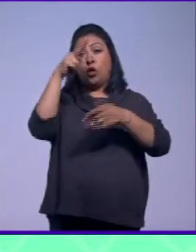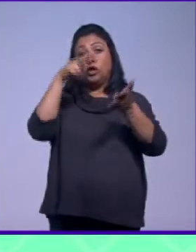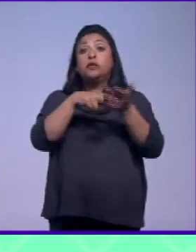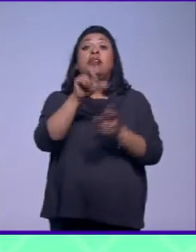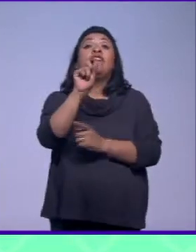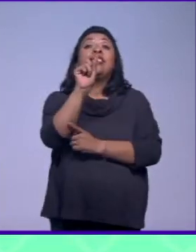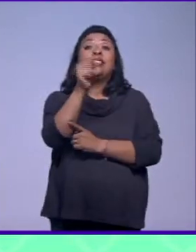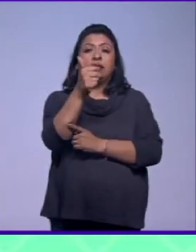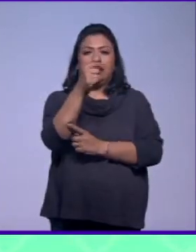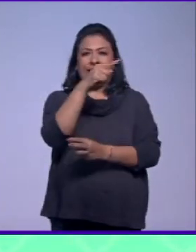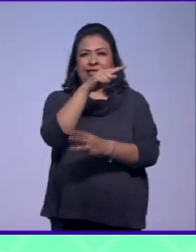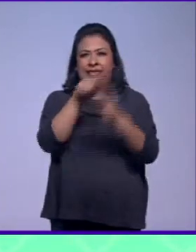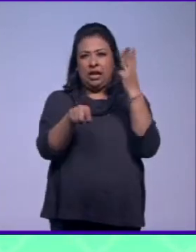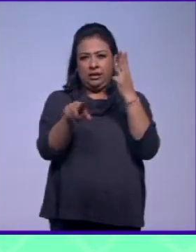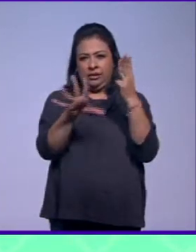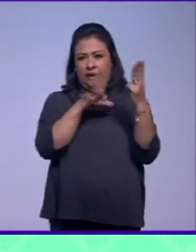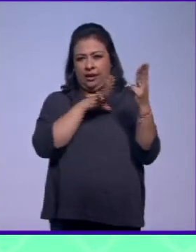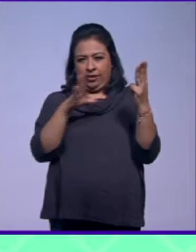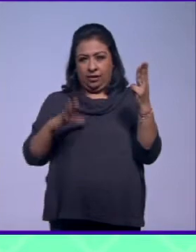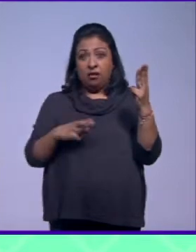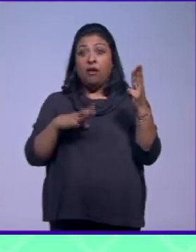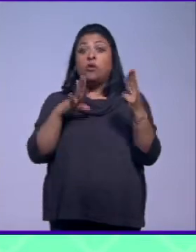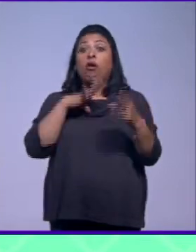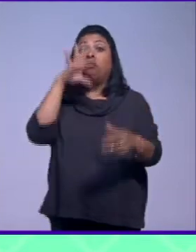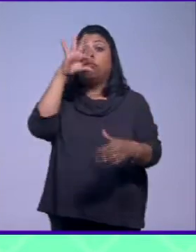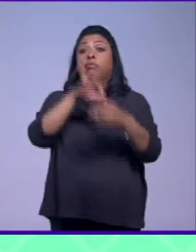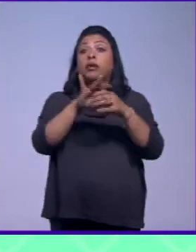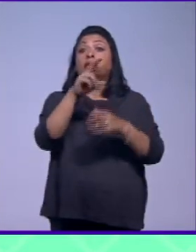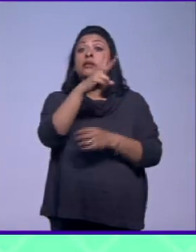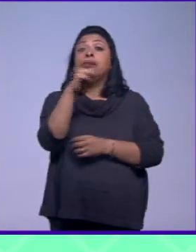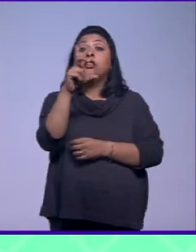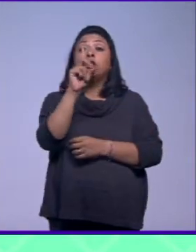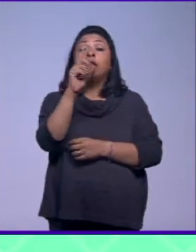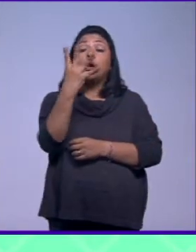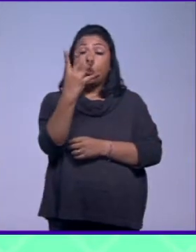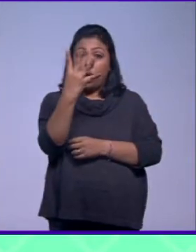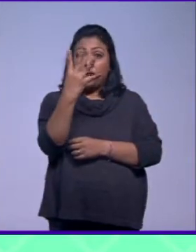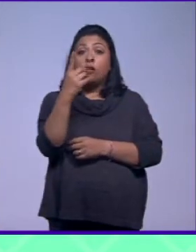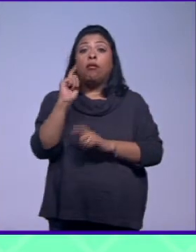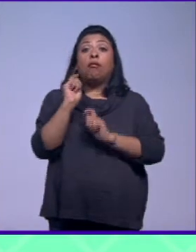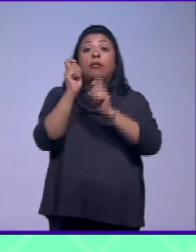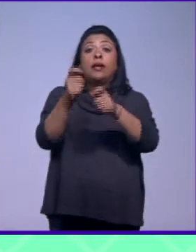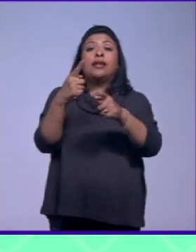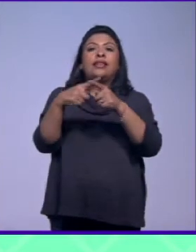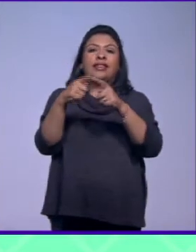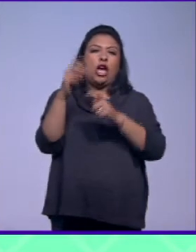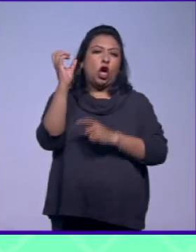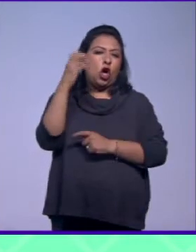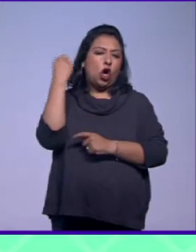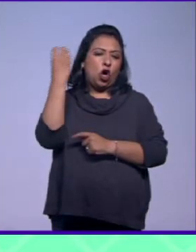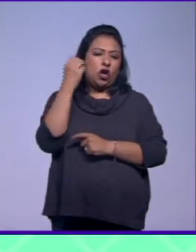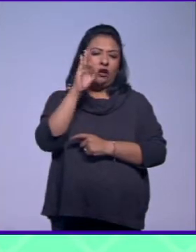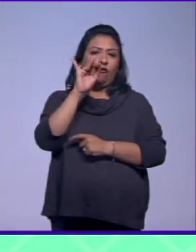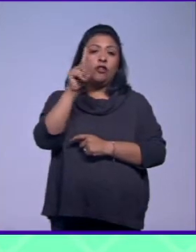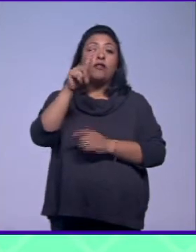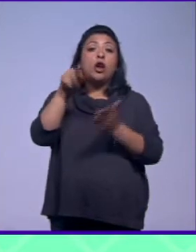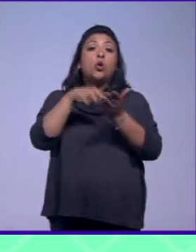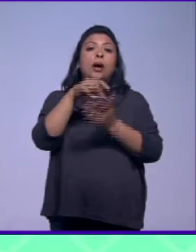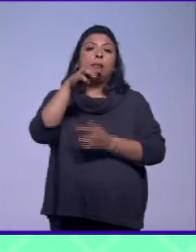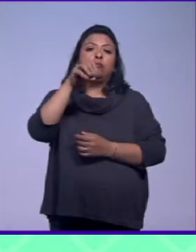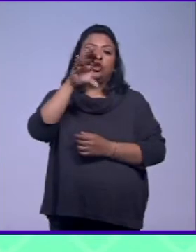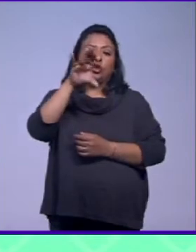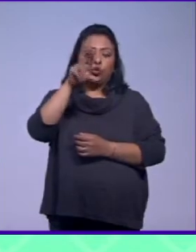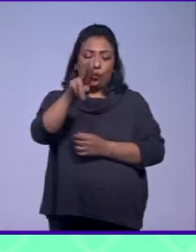la triple candidatura obtuvo 134 votos y fue nombrada por el congreso de la fifa que se celebra en moscú